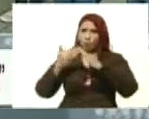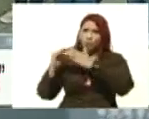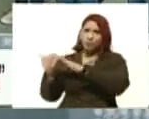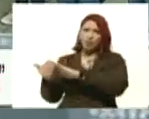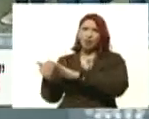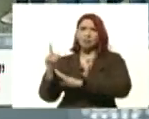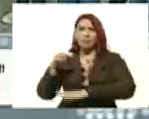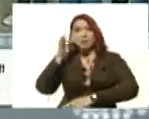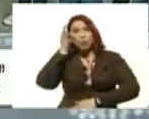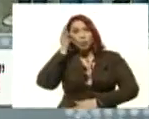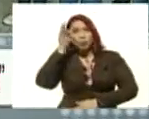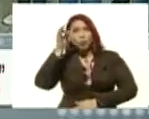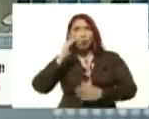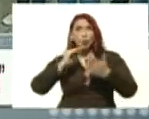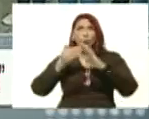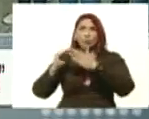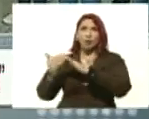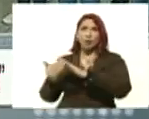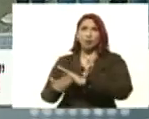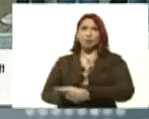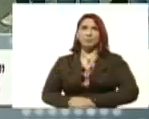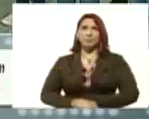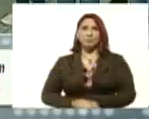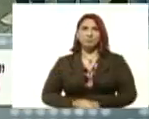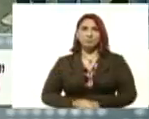el Consejo Comunal,